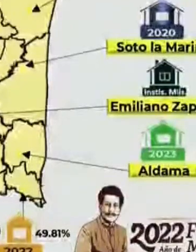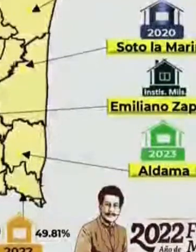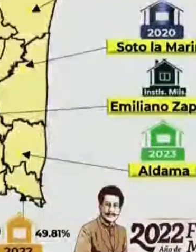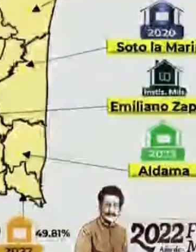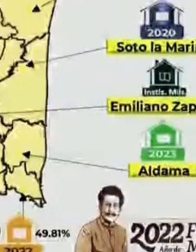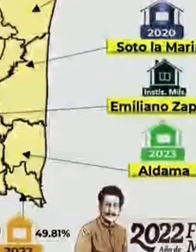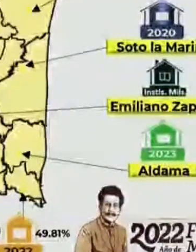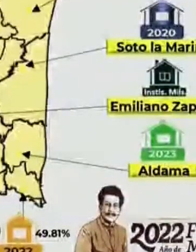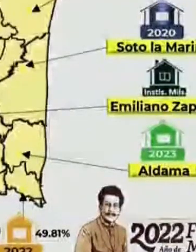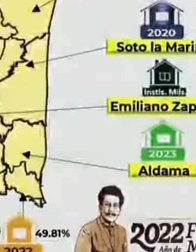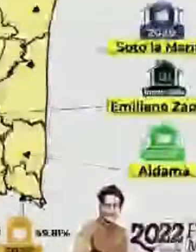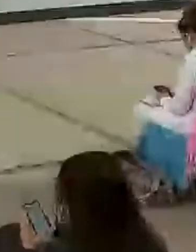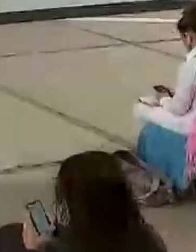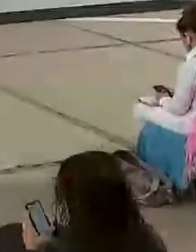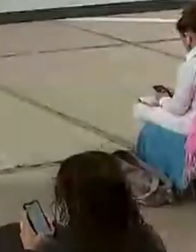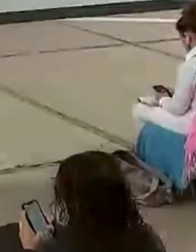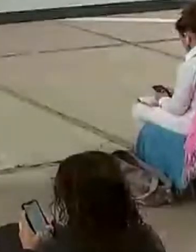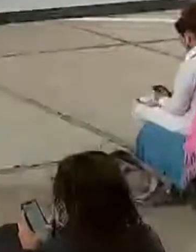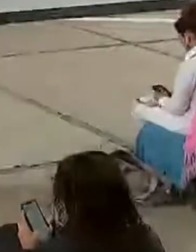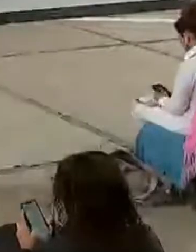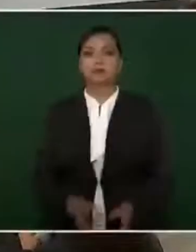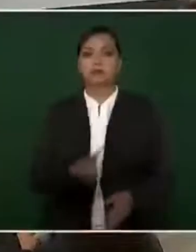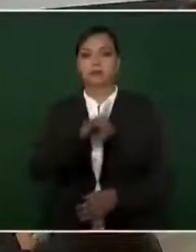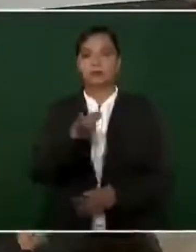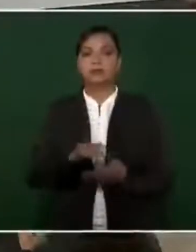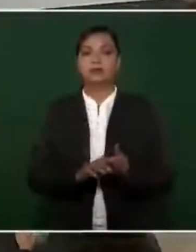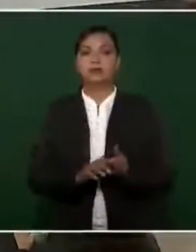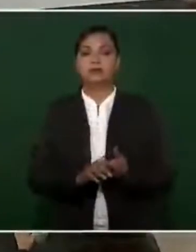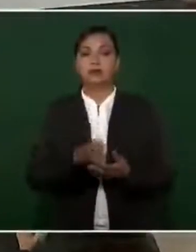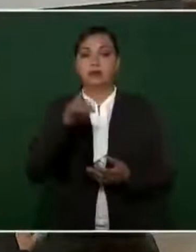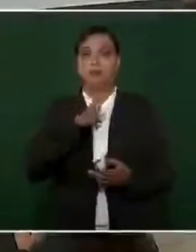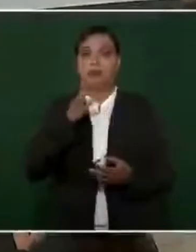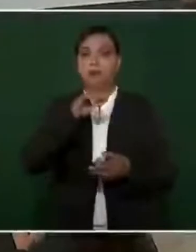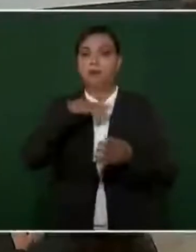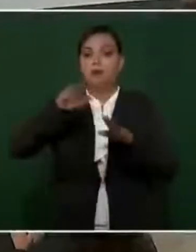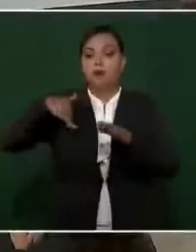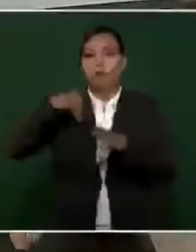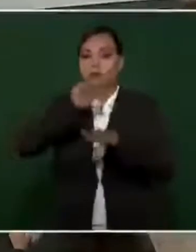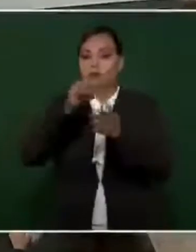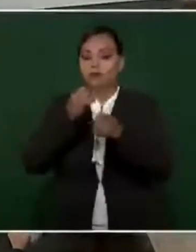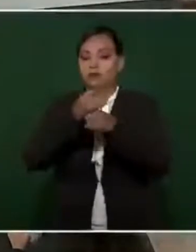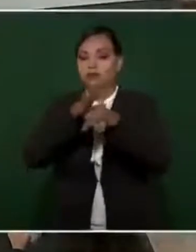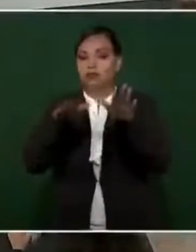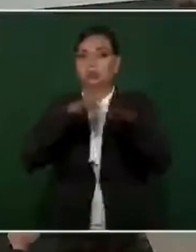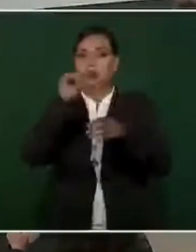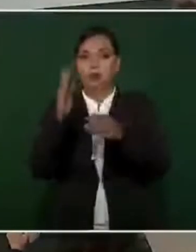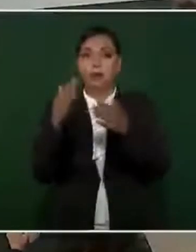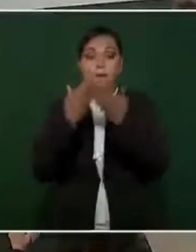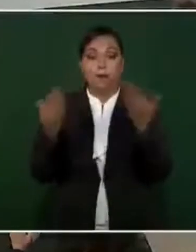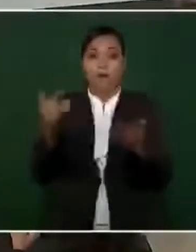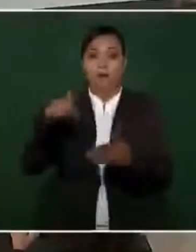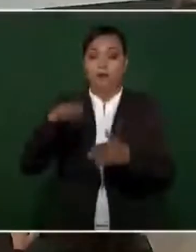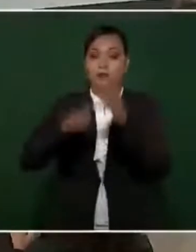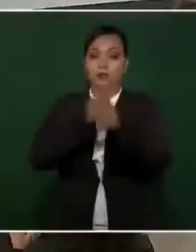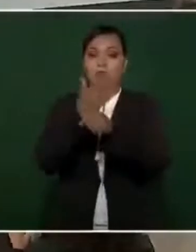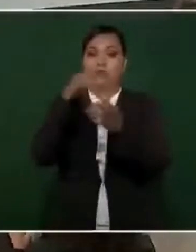su alojamiento y despliegue posterior. En este año estamos construyendo